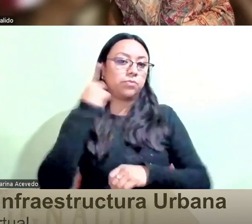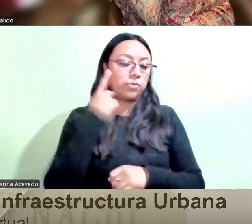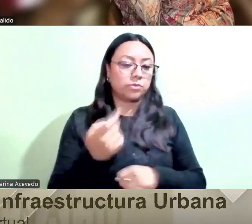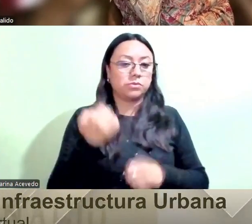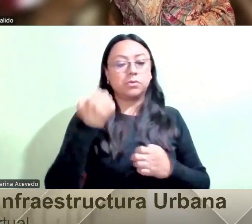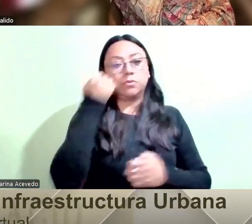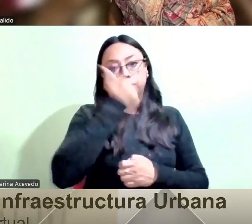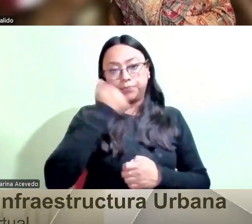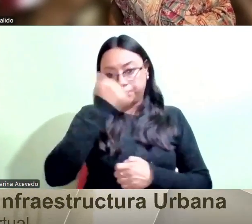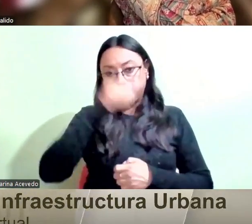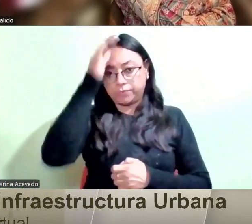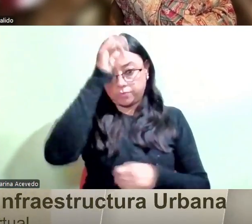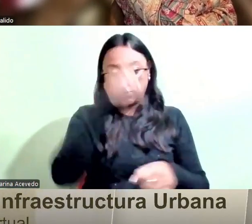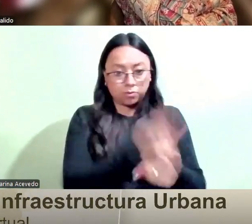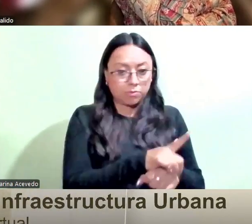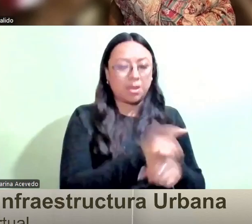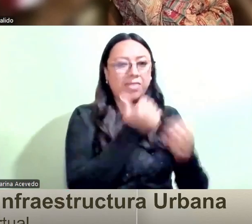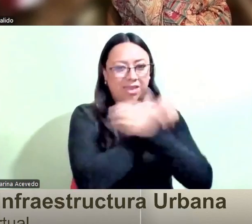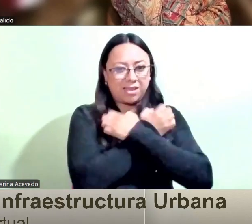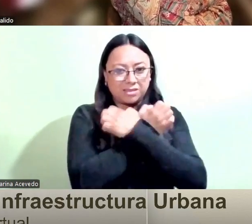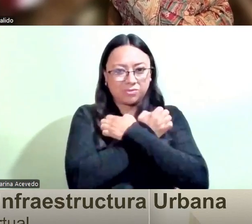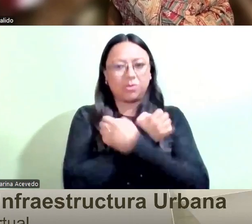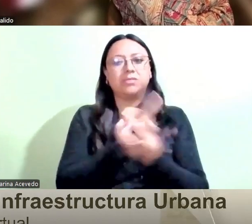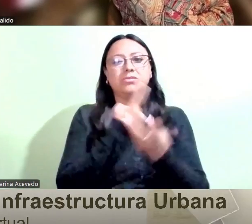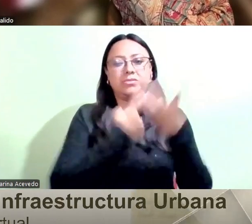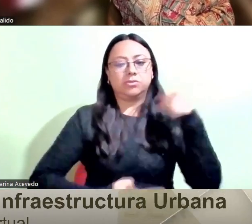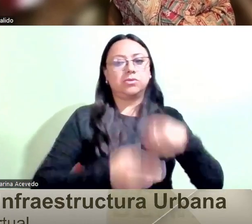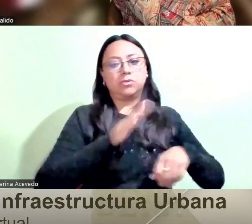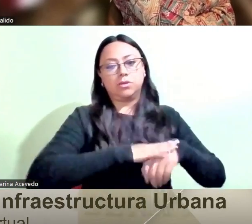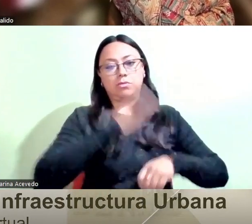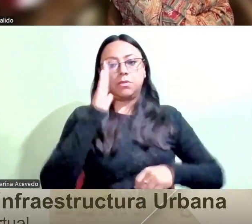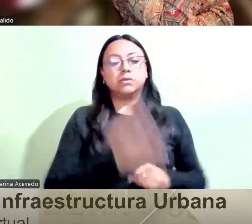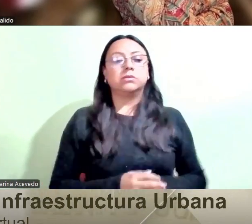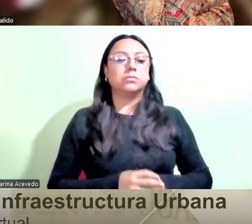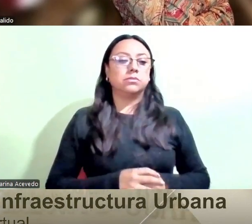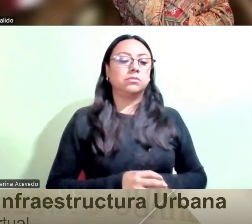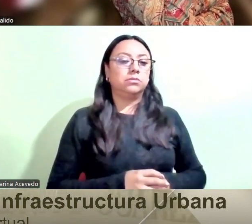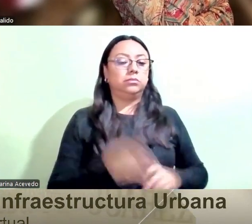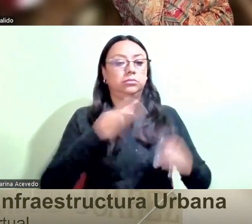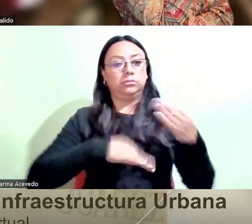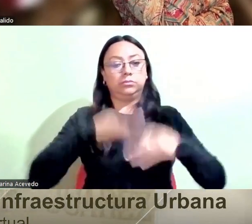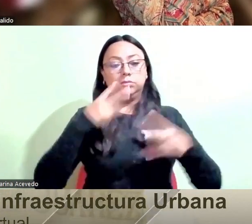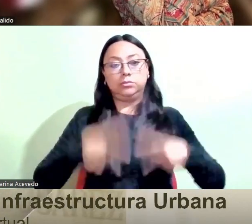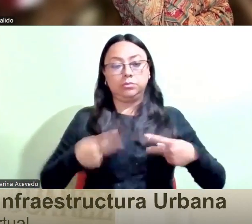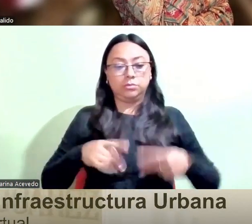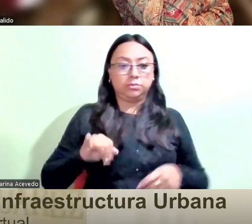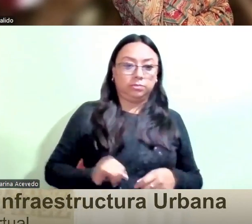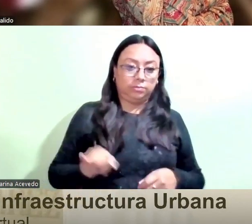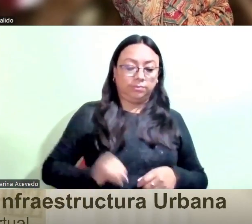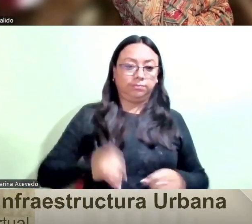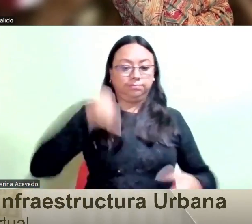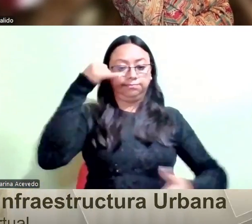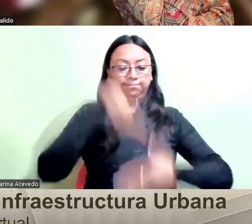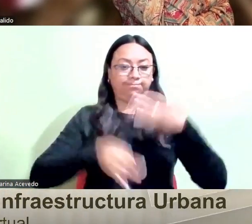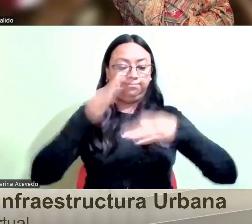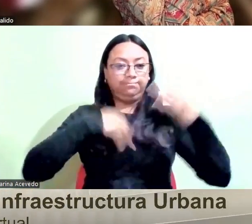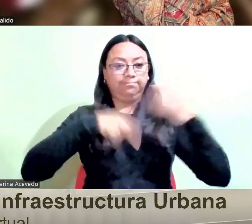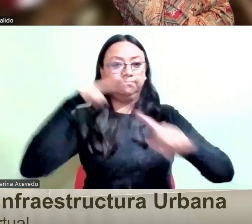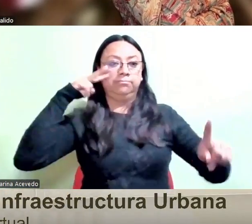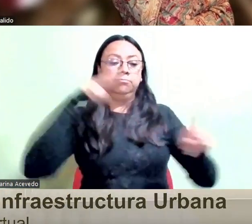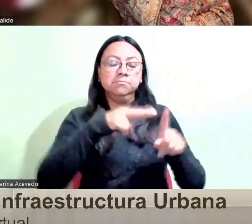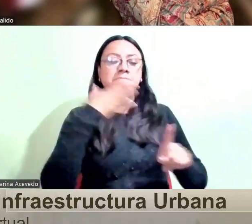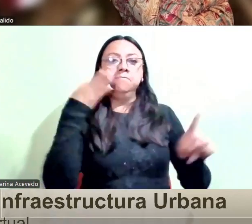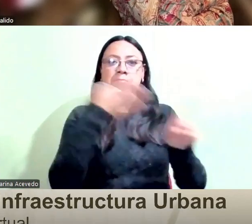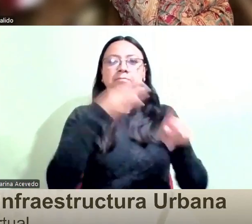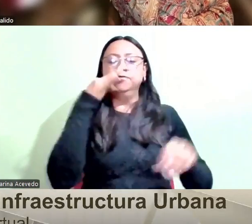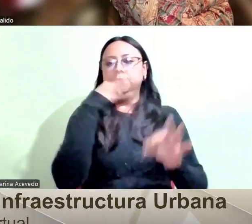académicos, culturales, científicos y del público en general de manera más amplia, visión que se considera ajustada a la imagen objetivo establecida